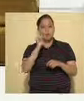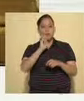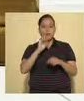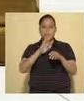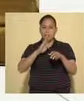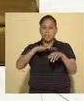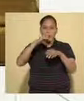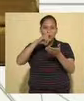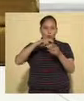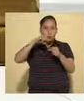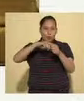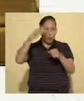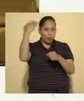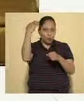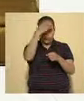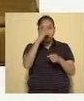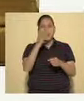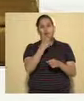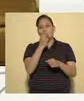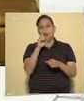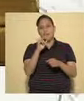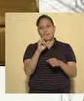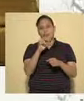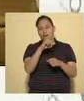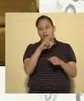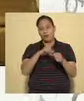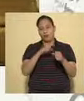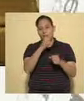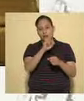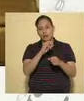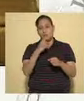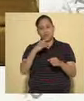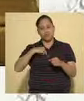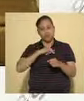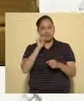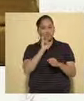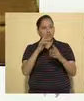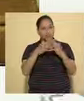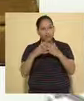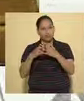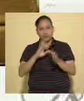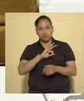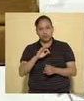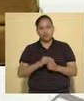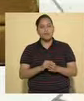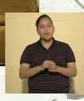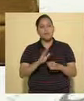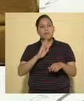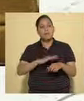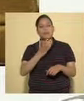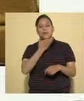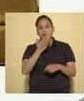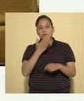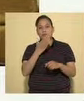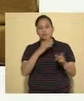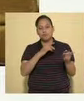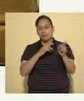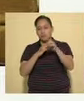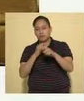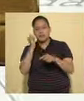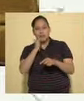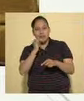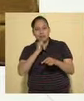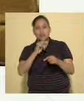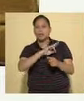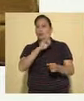tinte, ¿no? Los hombres son un poco más cuadrados en color, pero nosotras podemos jugar muchísimo. Pero siempre la teoría más ortodoxa va a ser regresa siempre